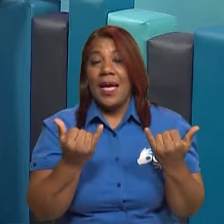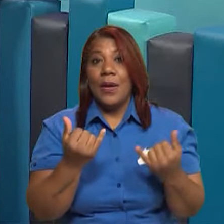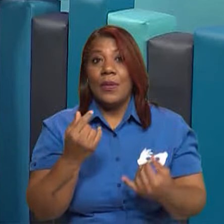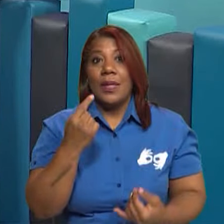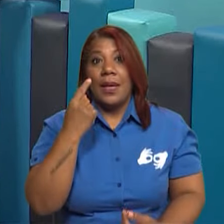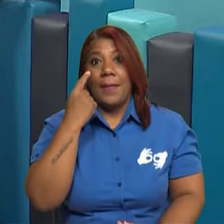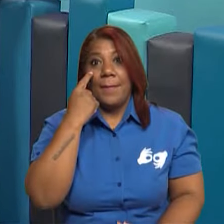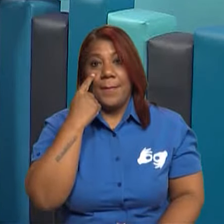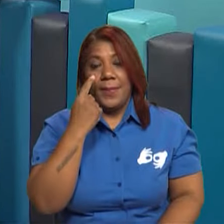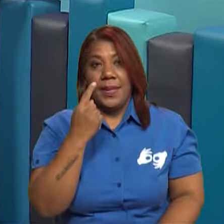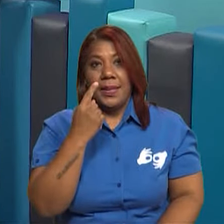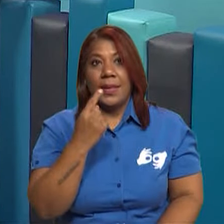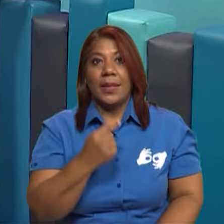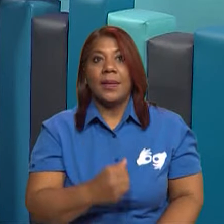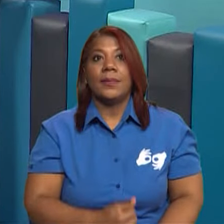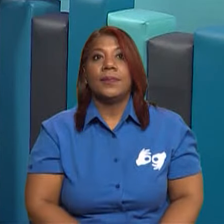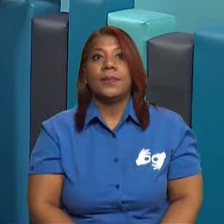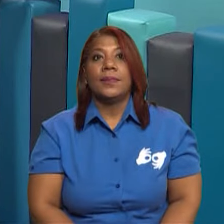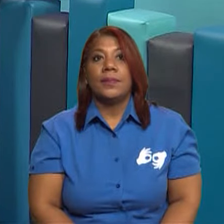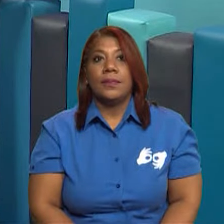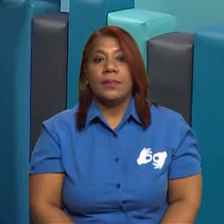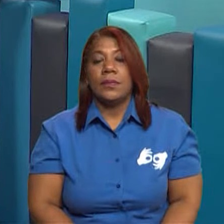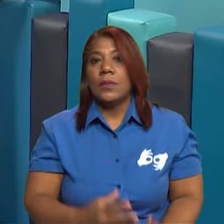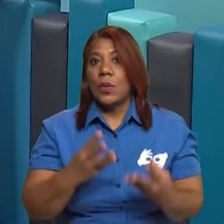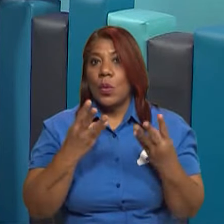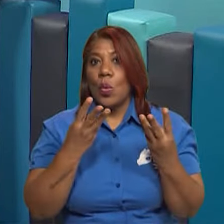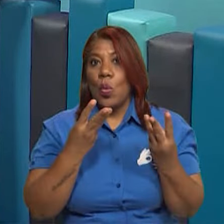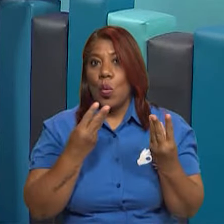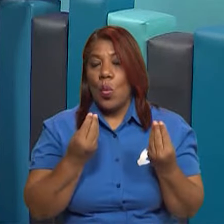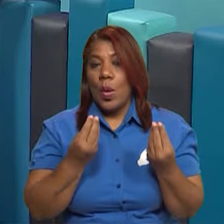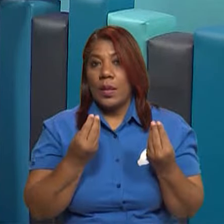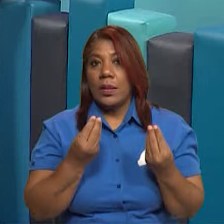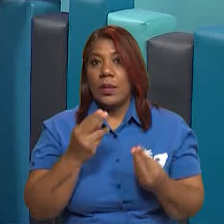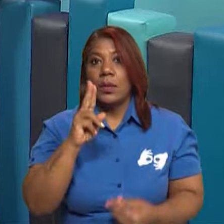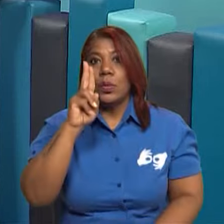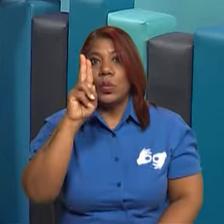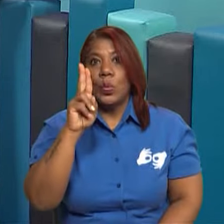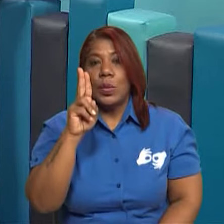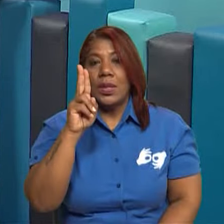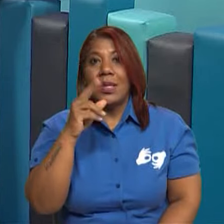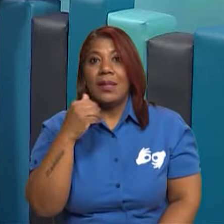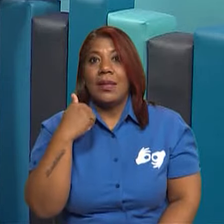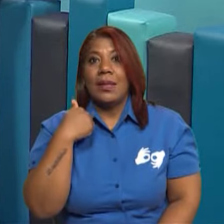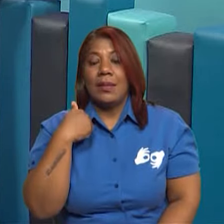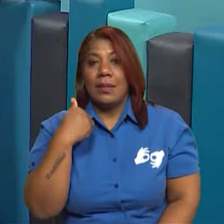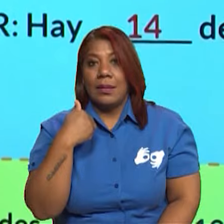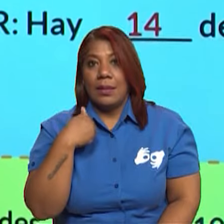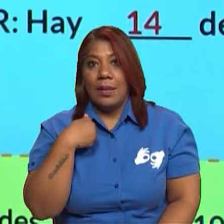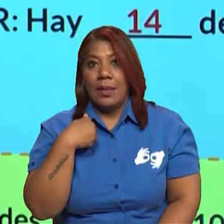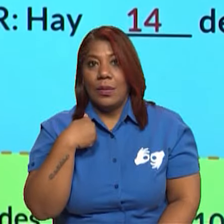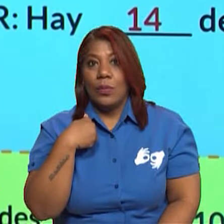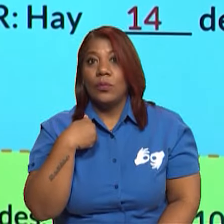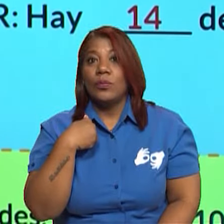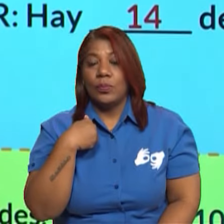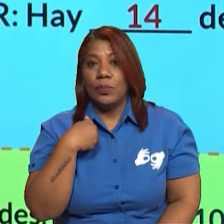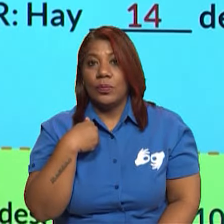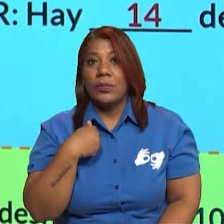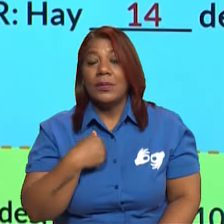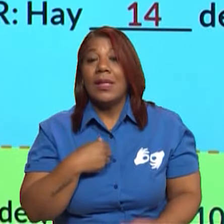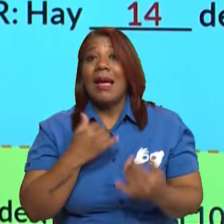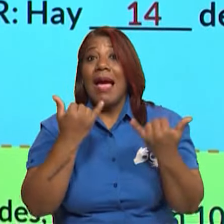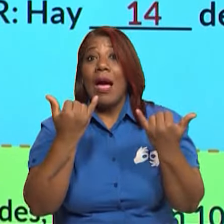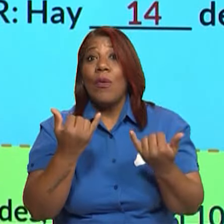situación contraria. ¿Cuántas unidades hay? Ahora tengo que pasar de las